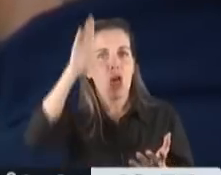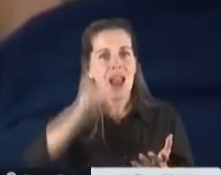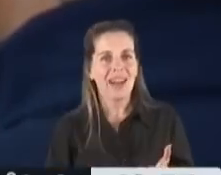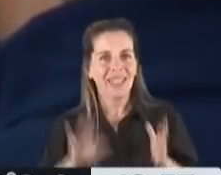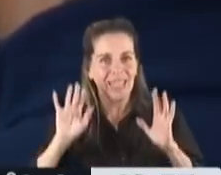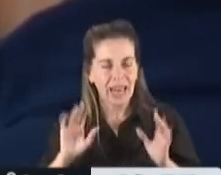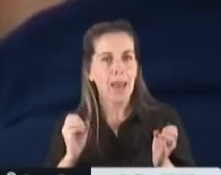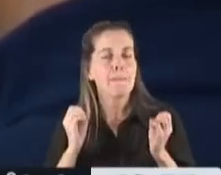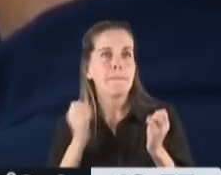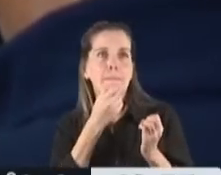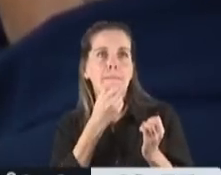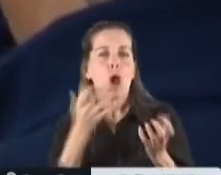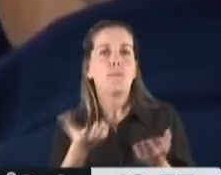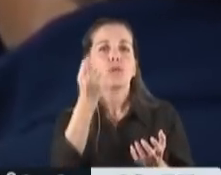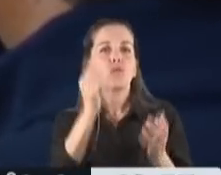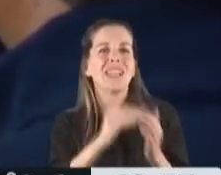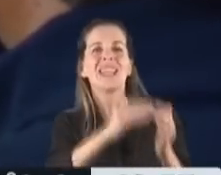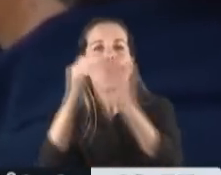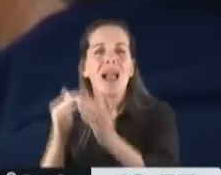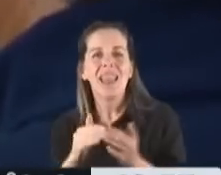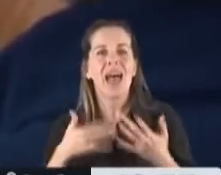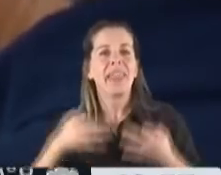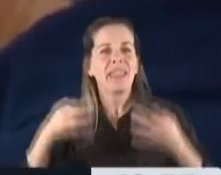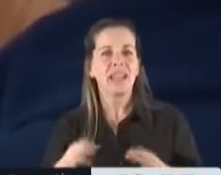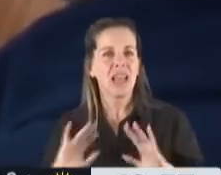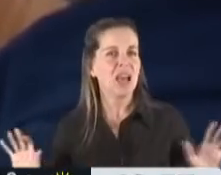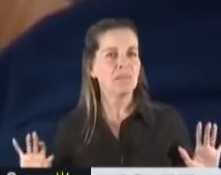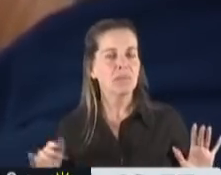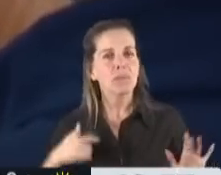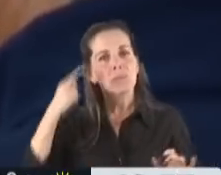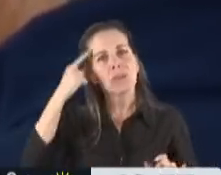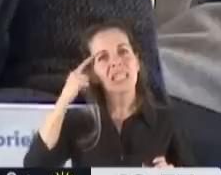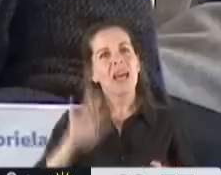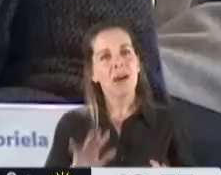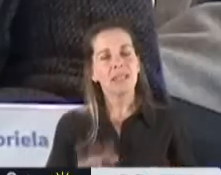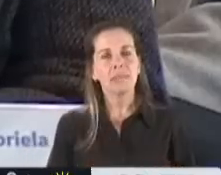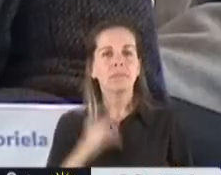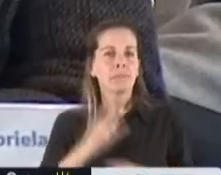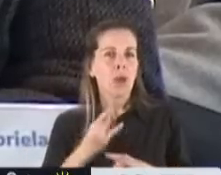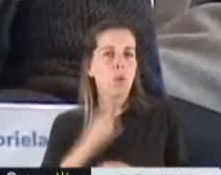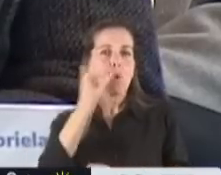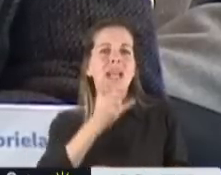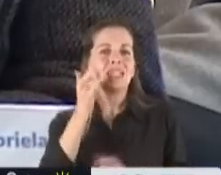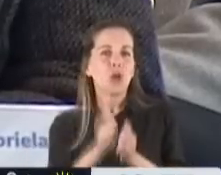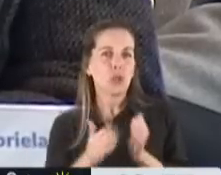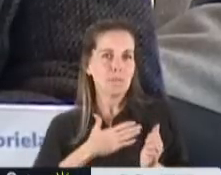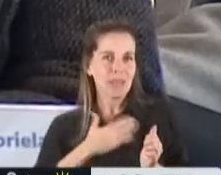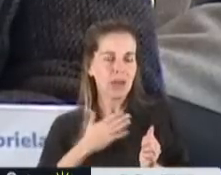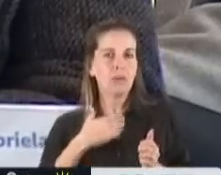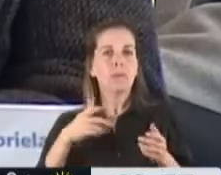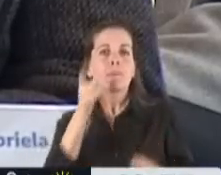con mejores condiciones de dignidad. Simplemente eso. Yo siempre cuento mi historia personal. Soy hijo de un